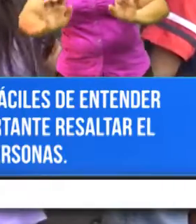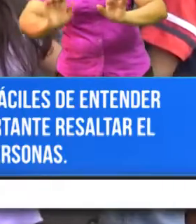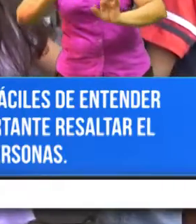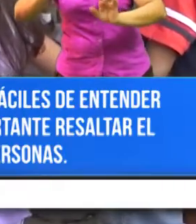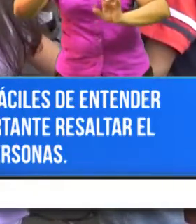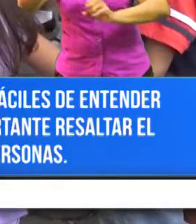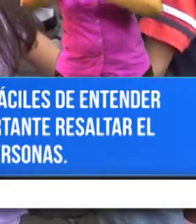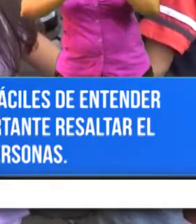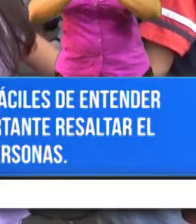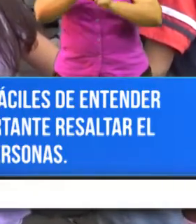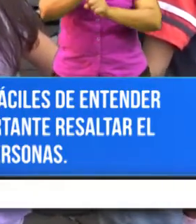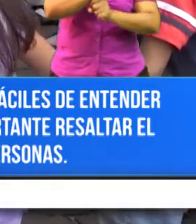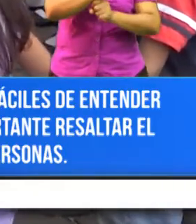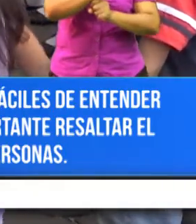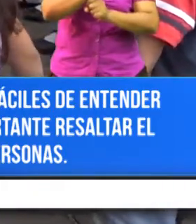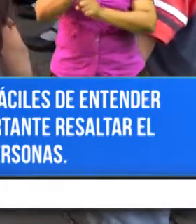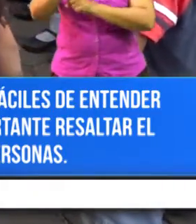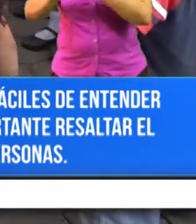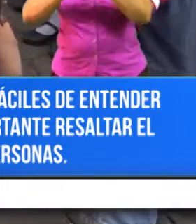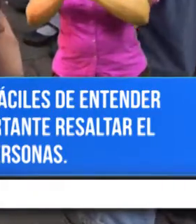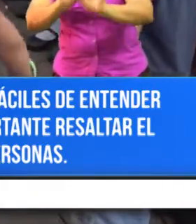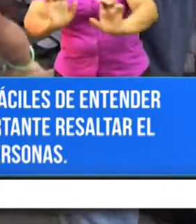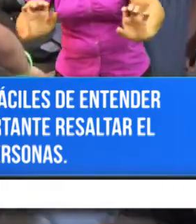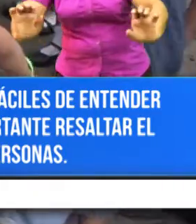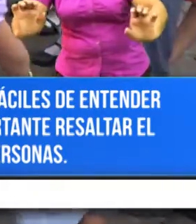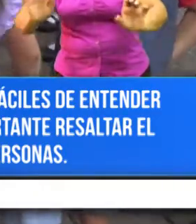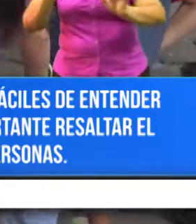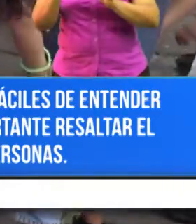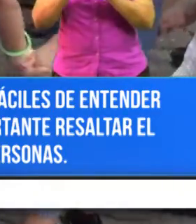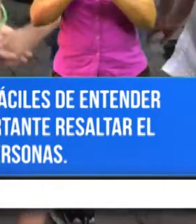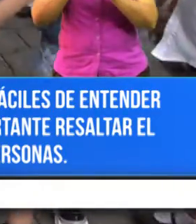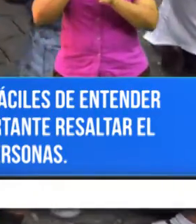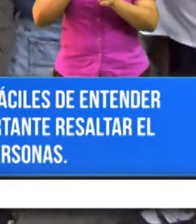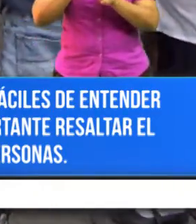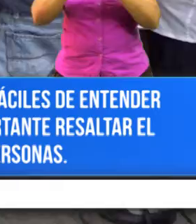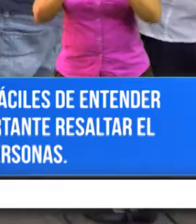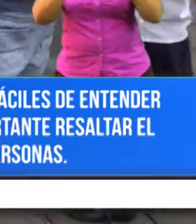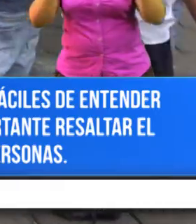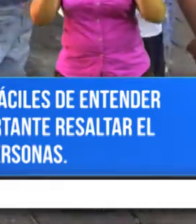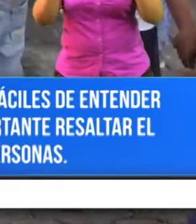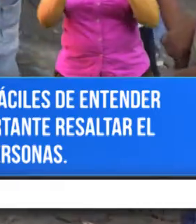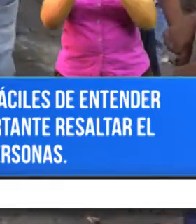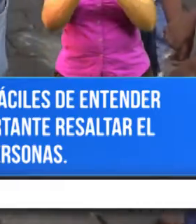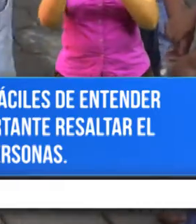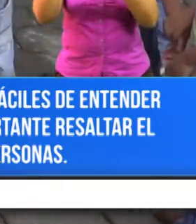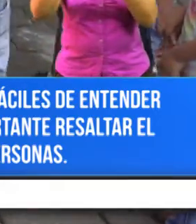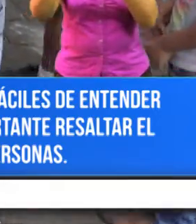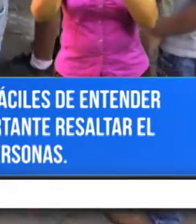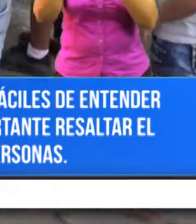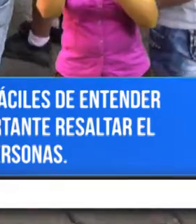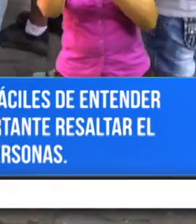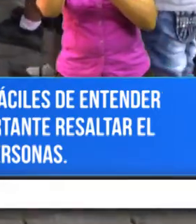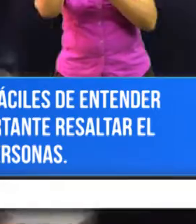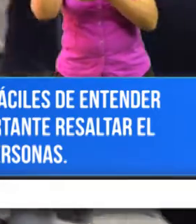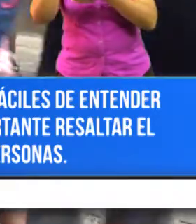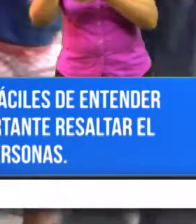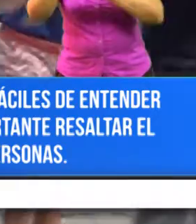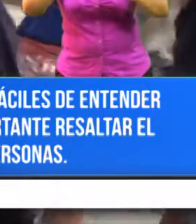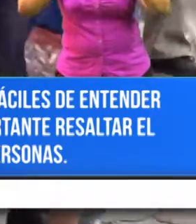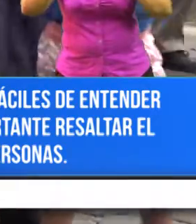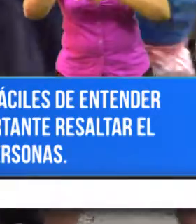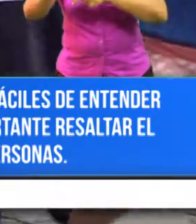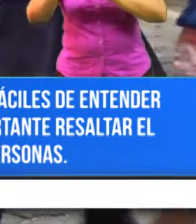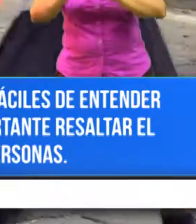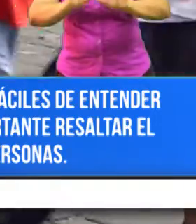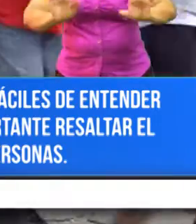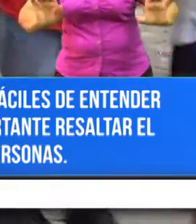niños. Con niños de 3 a 5 años, por ejemplo, debemos hablarles con frases cortas, fáciles de entender y de lenguaje